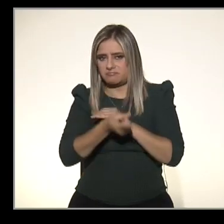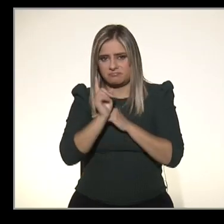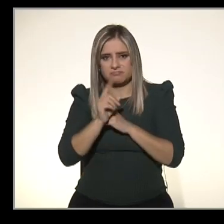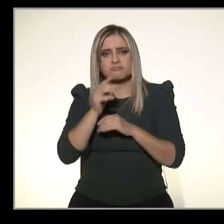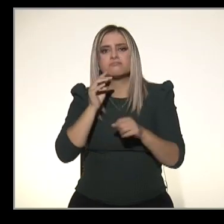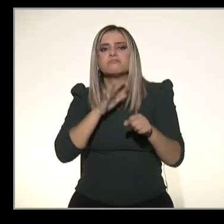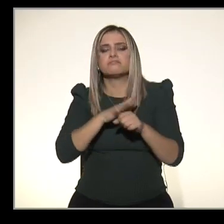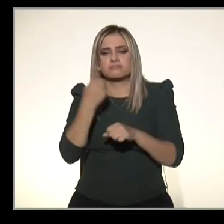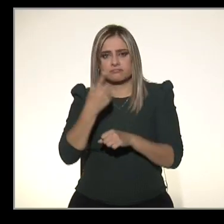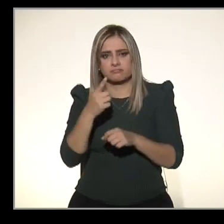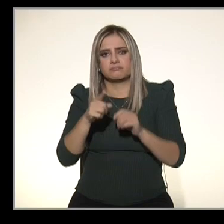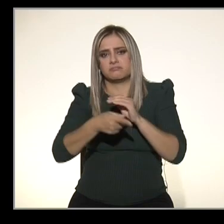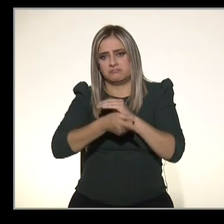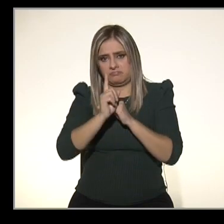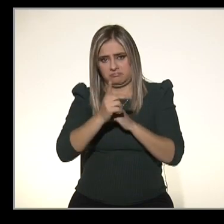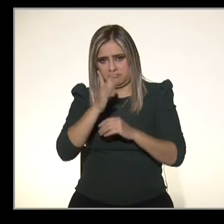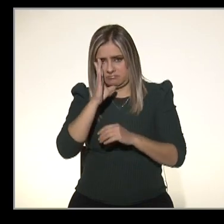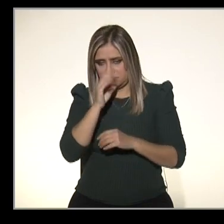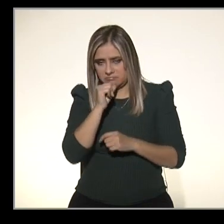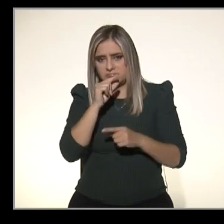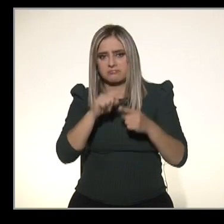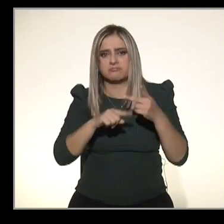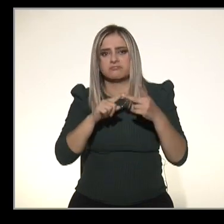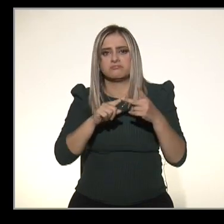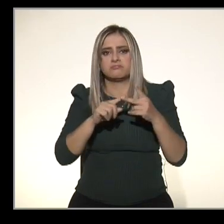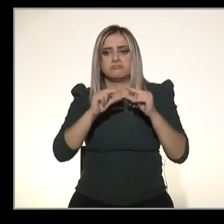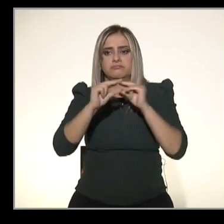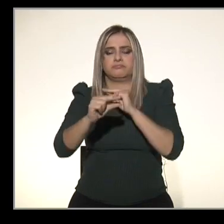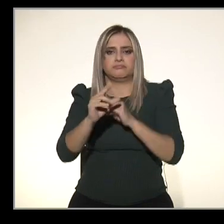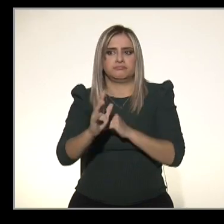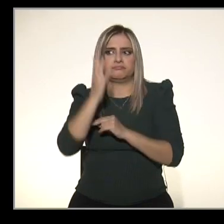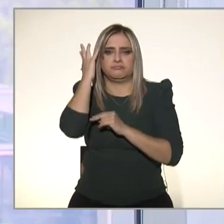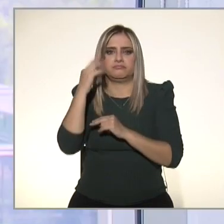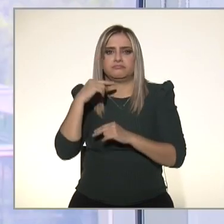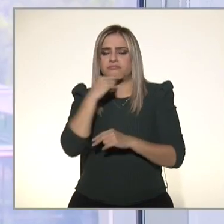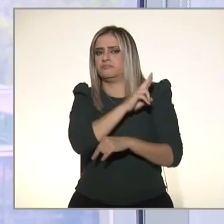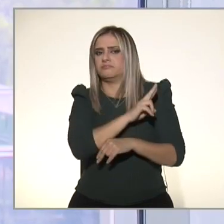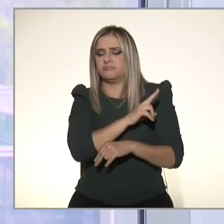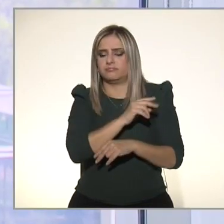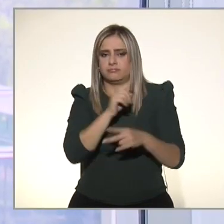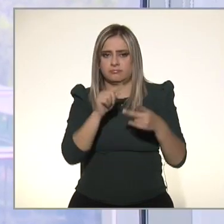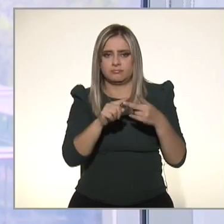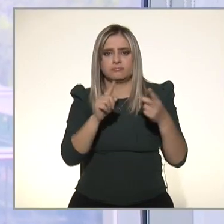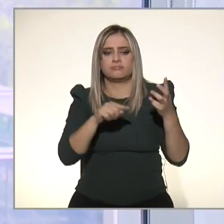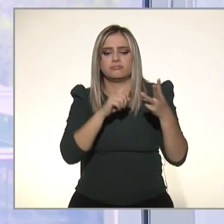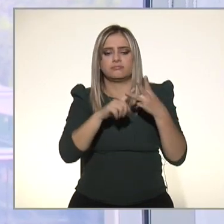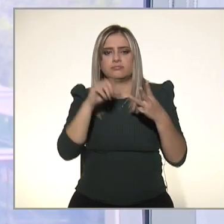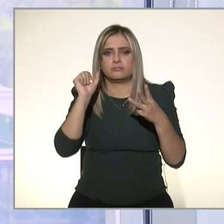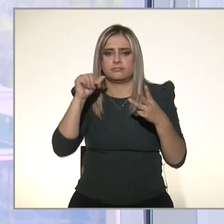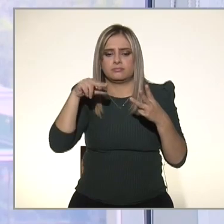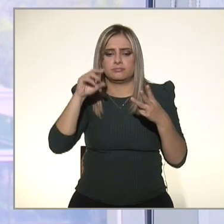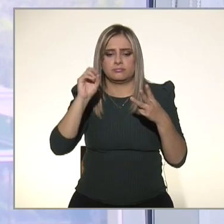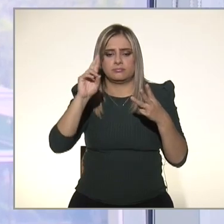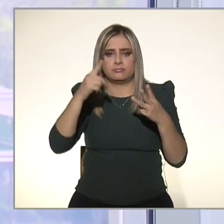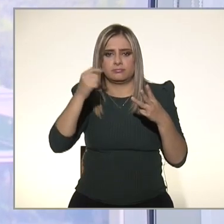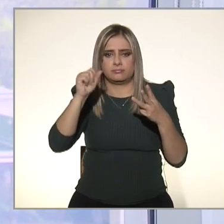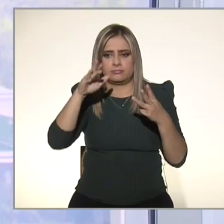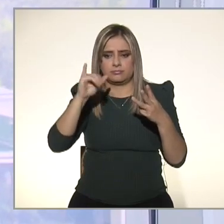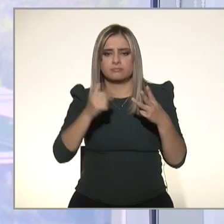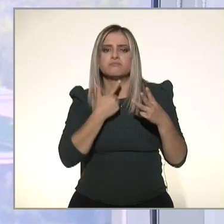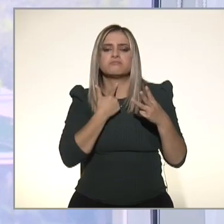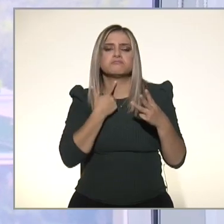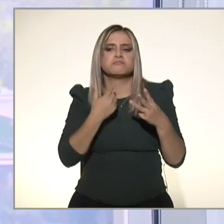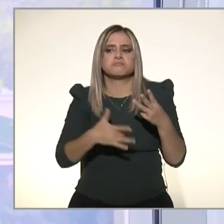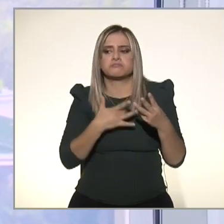son la disfunción eréctil, la eyaculación precoz. Estas son las más frecuentes, pero hay otras como la anorgasmia o la eyaculación